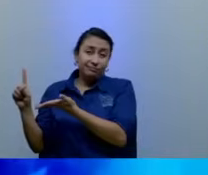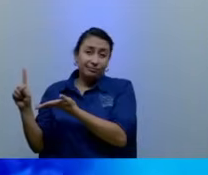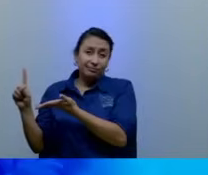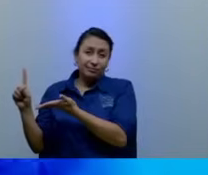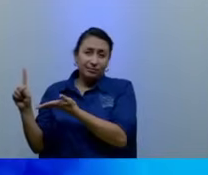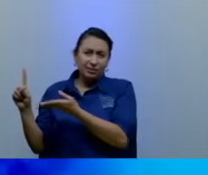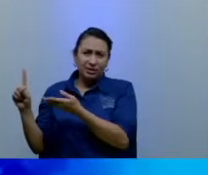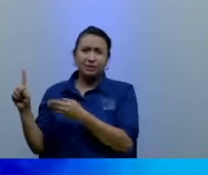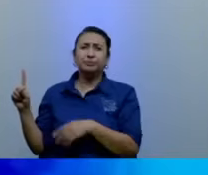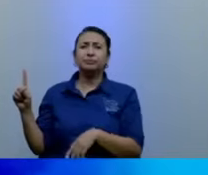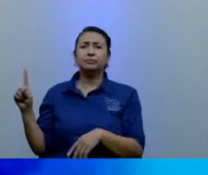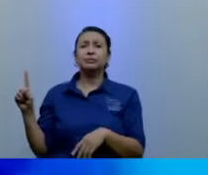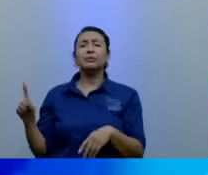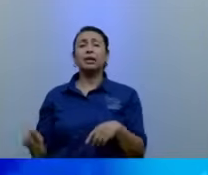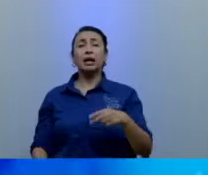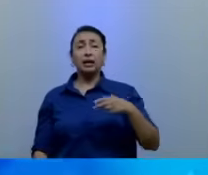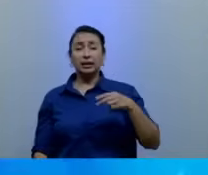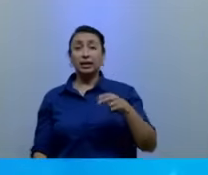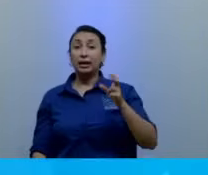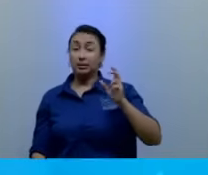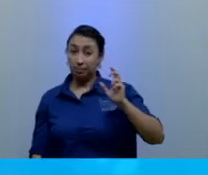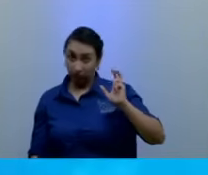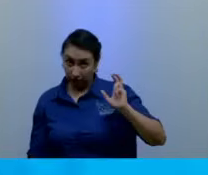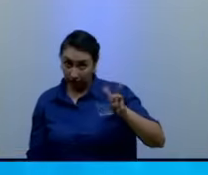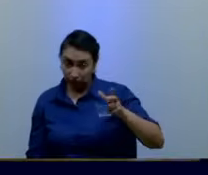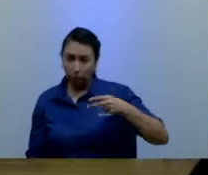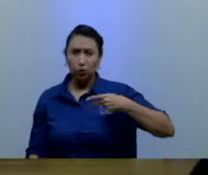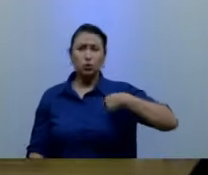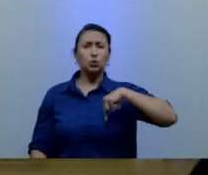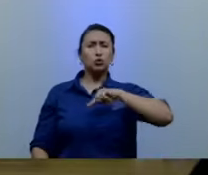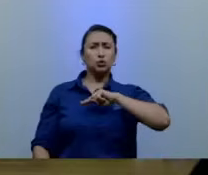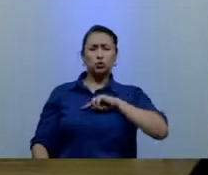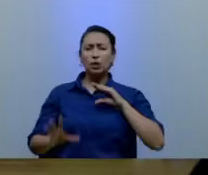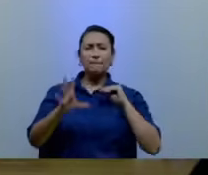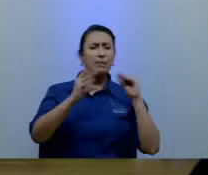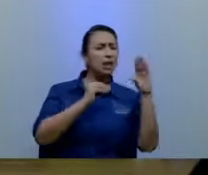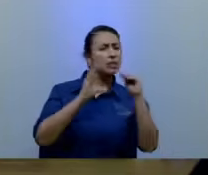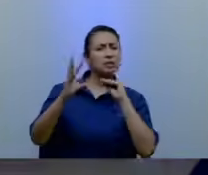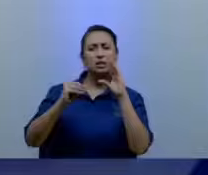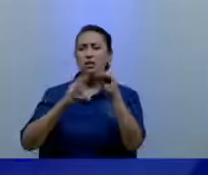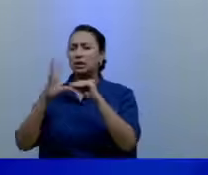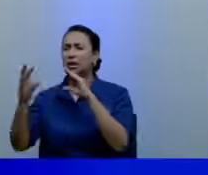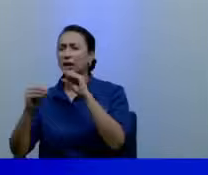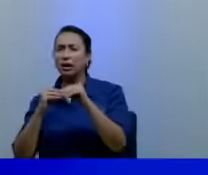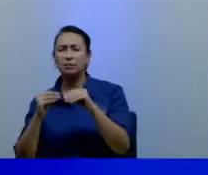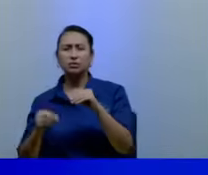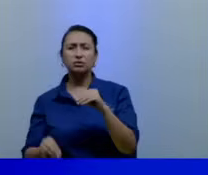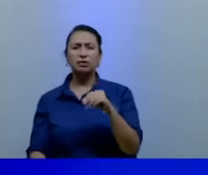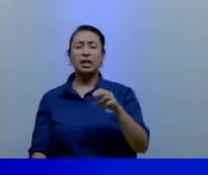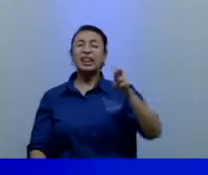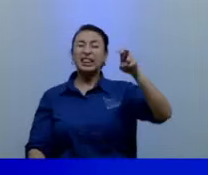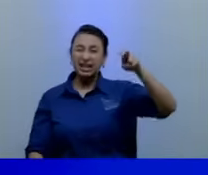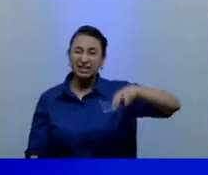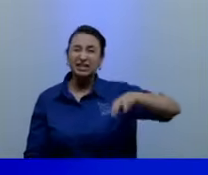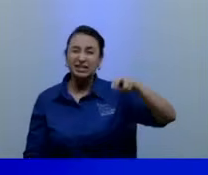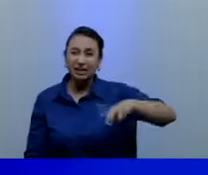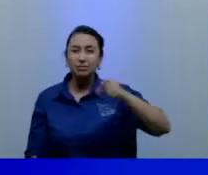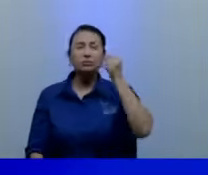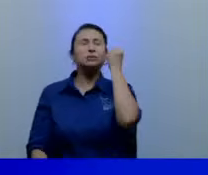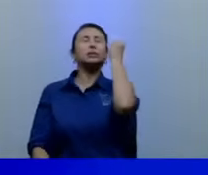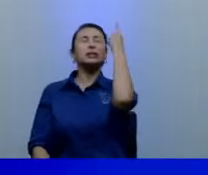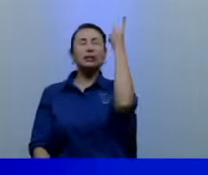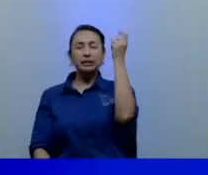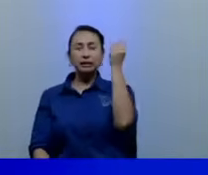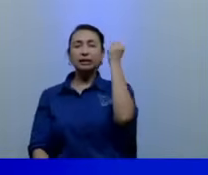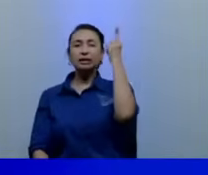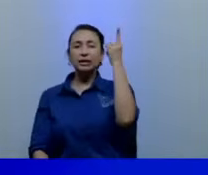una de las cosas que decíamos el día miércoles, que nosotros lo primero que tenemos que entender como quiénes